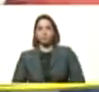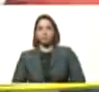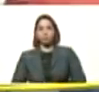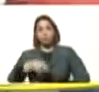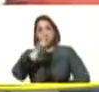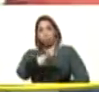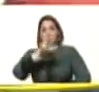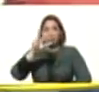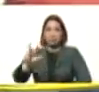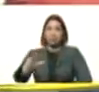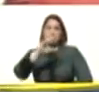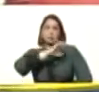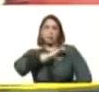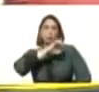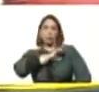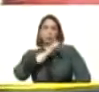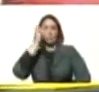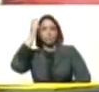23 de enero